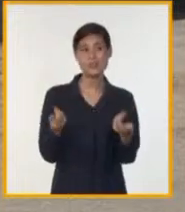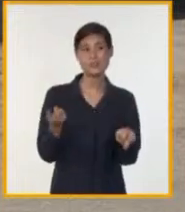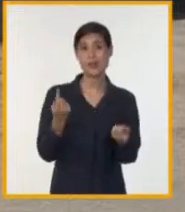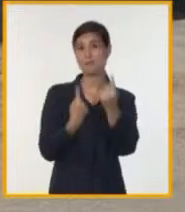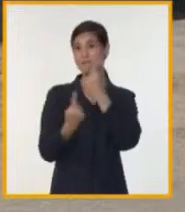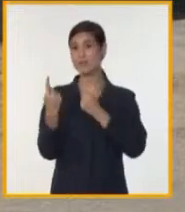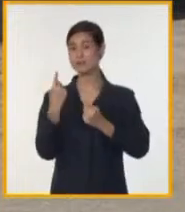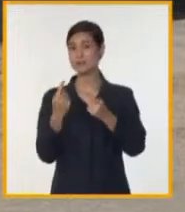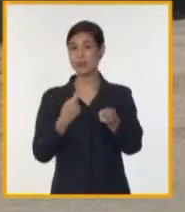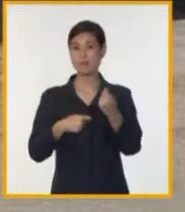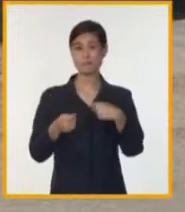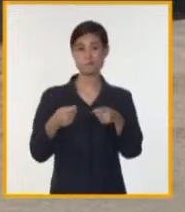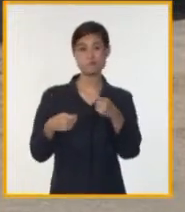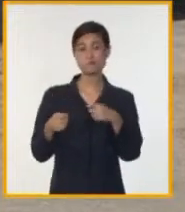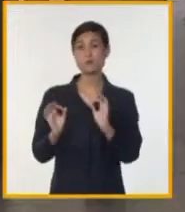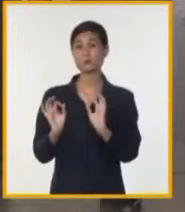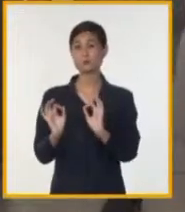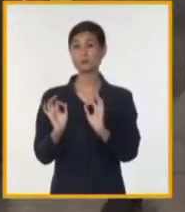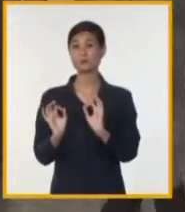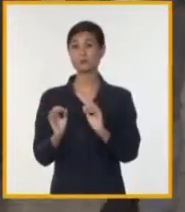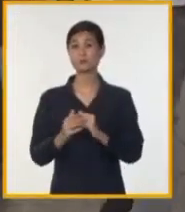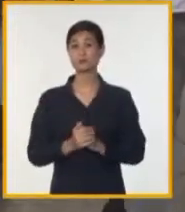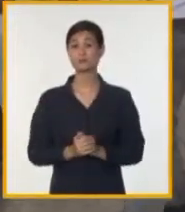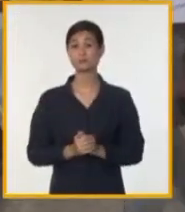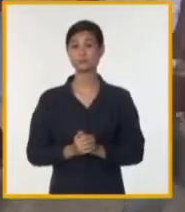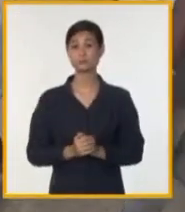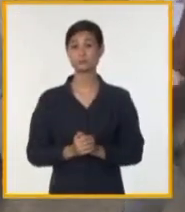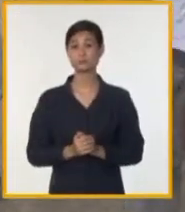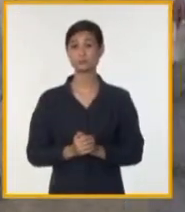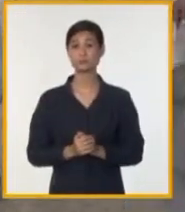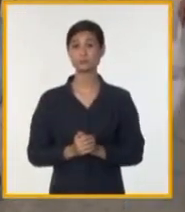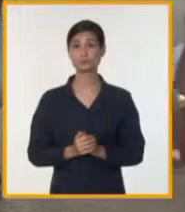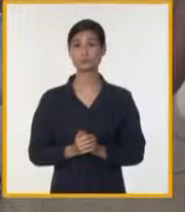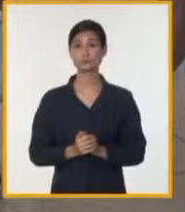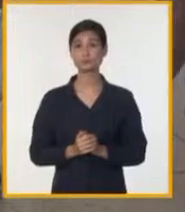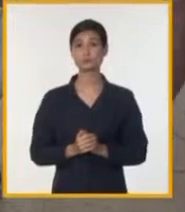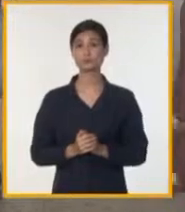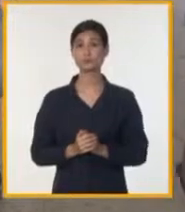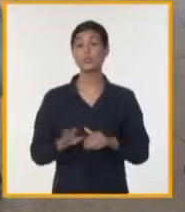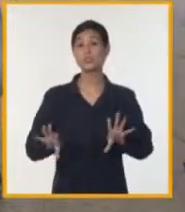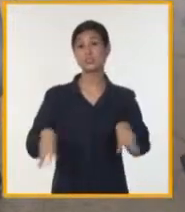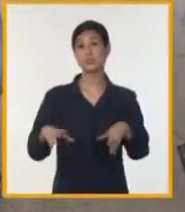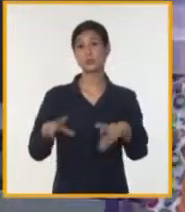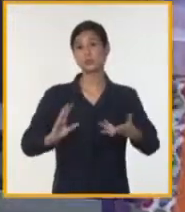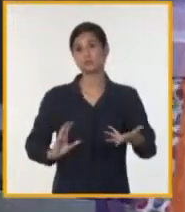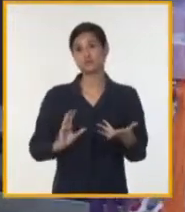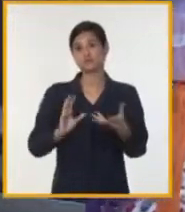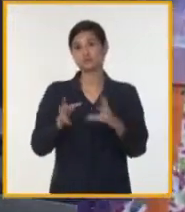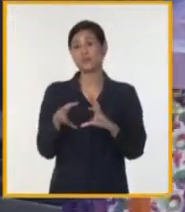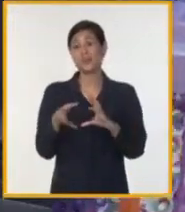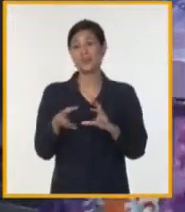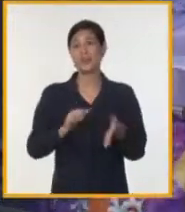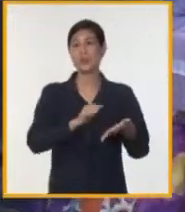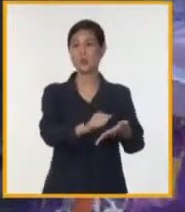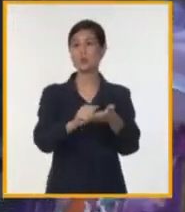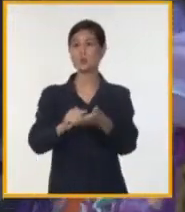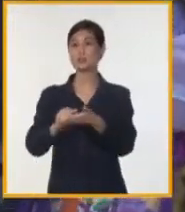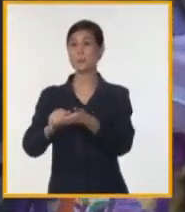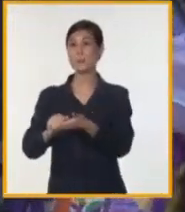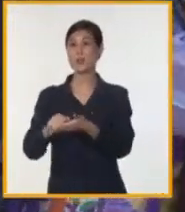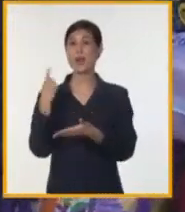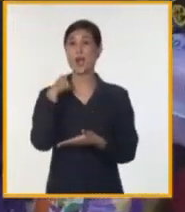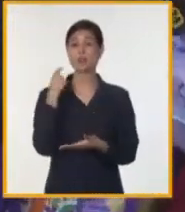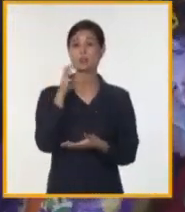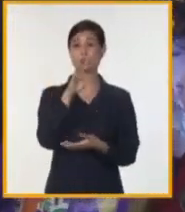frente al coeficiente de disponibilidad técnica, levantar. Es en extremo complejo prestar un servicio que tiene como mayor referente al año